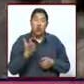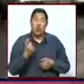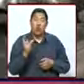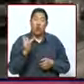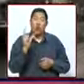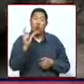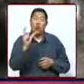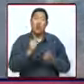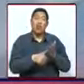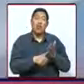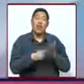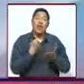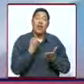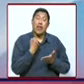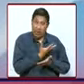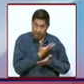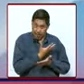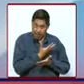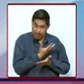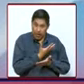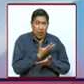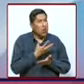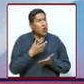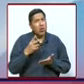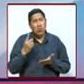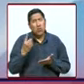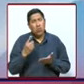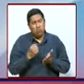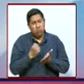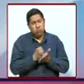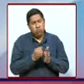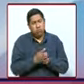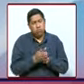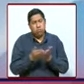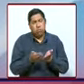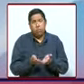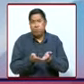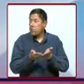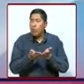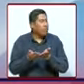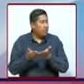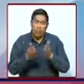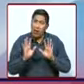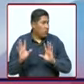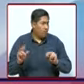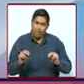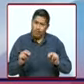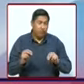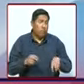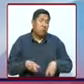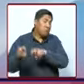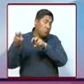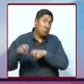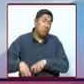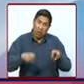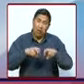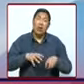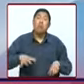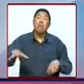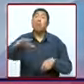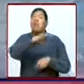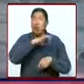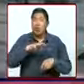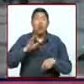de su cédula de identidad y sin necesidad de presentar pasaporte, podrá circular por cualquiera de los países miembros. Asimismo,